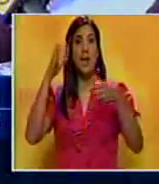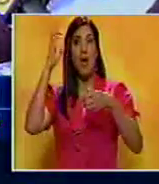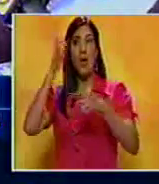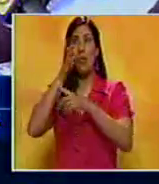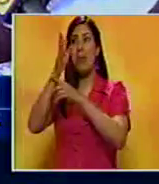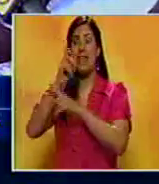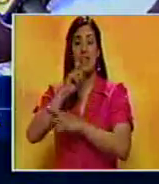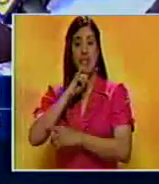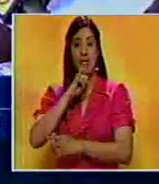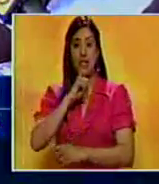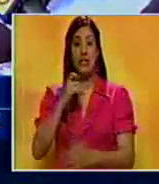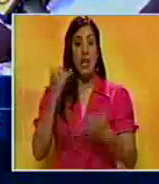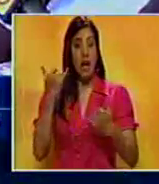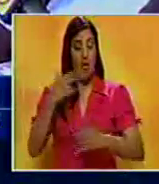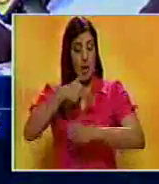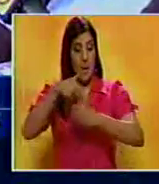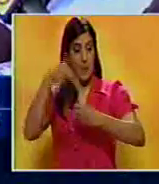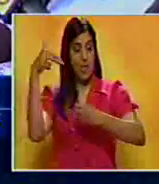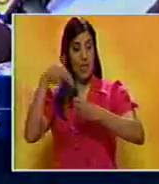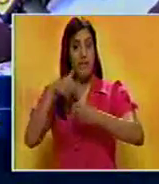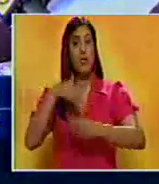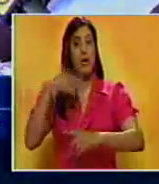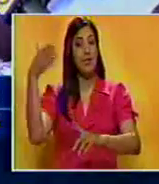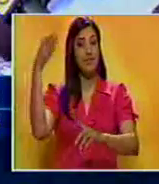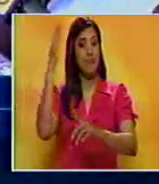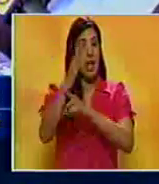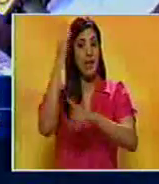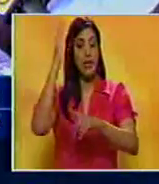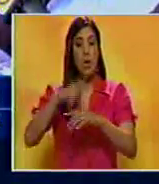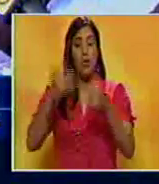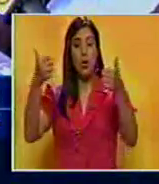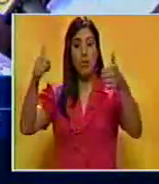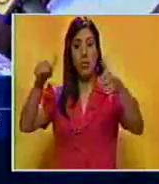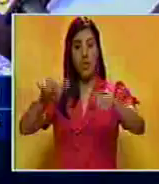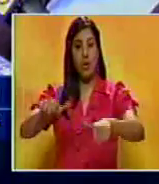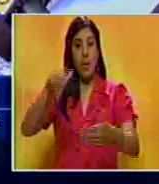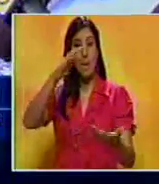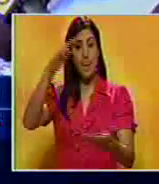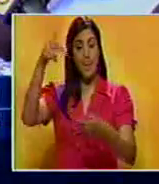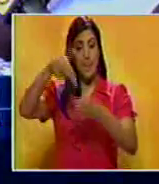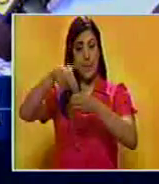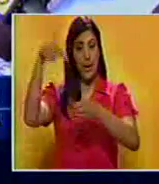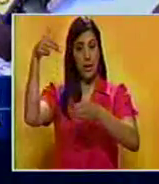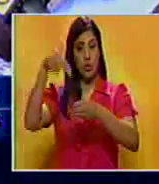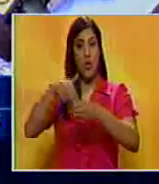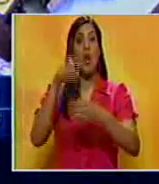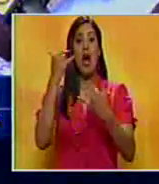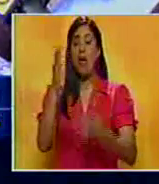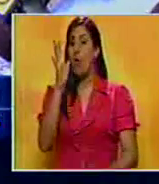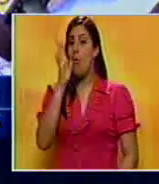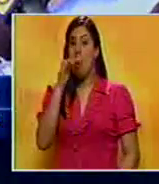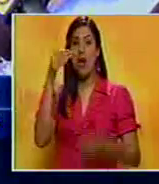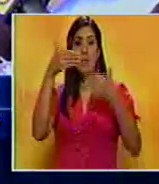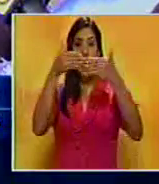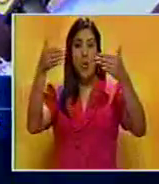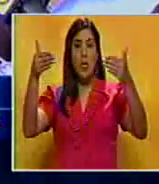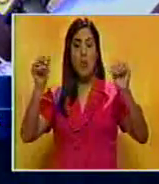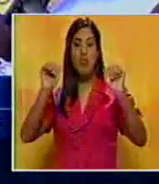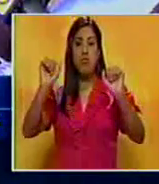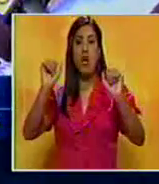europeos. Sostiene que PDVSA sería penalizada por dejar caer la producción petrolera. En tal sentido, precisó que no existe el bloqueo